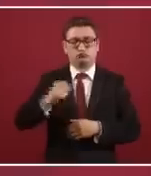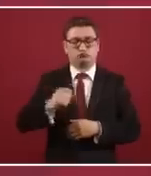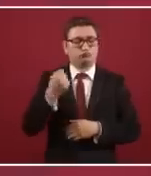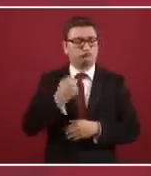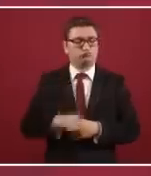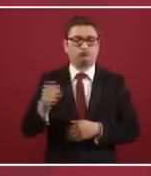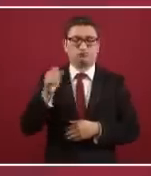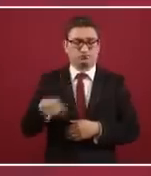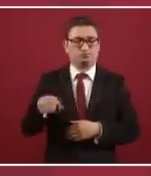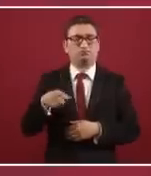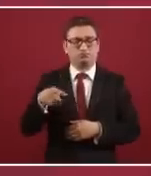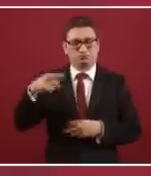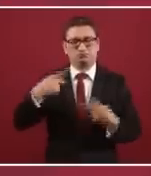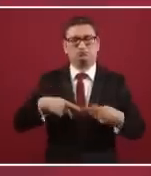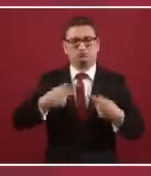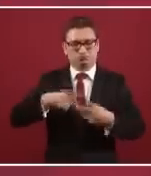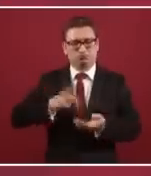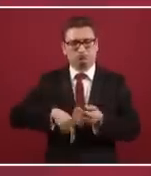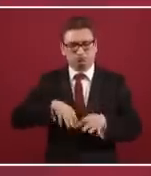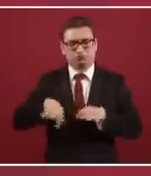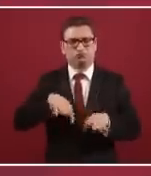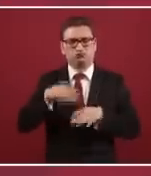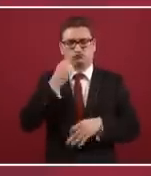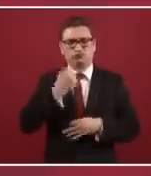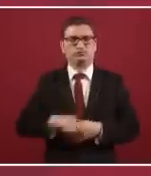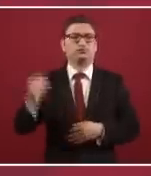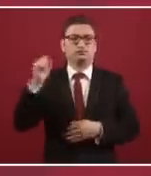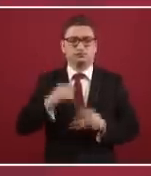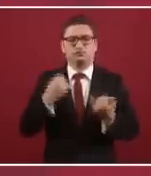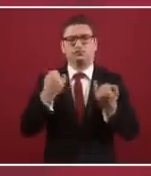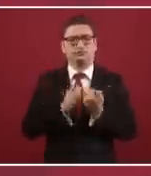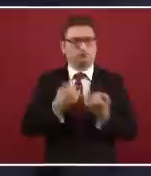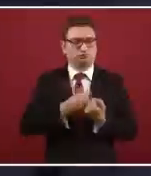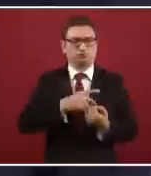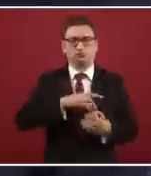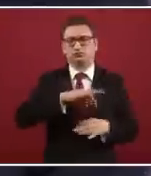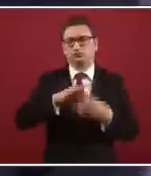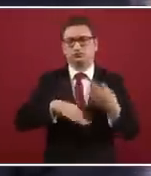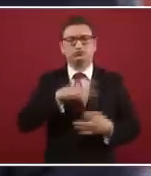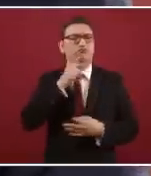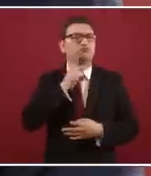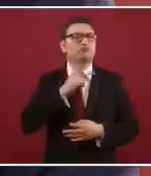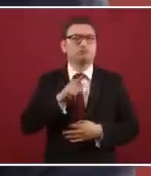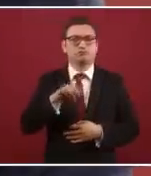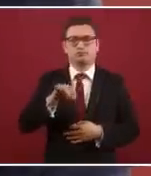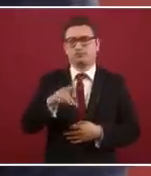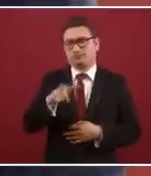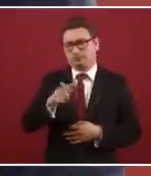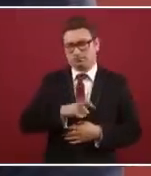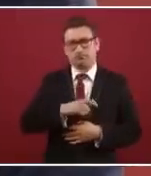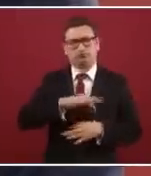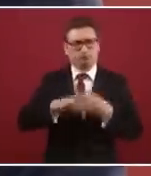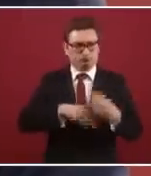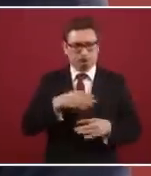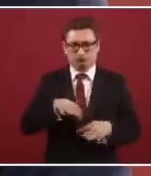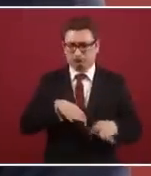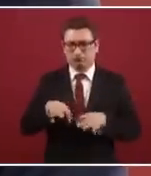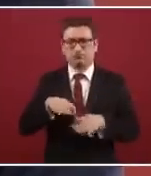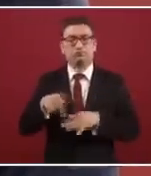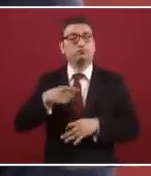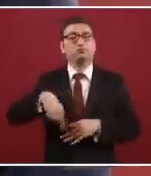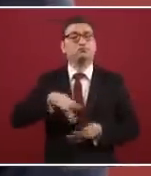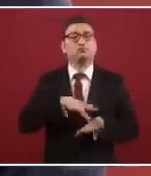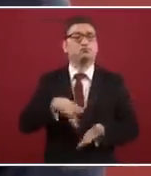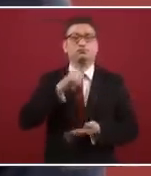buenos los trabajadores de las refinerías, como todos los trabajadores de Pemex, no se les daban recursos, no